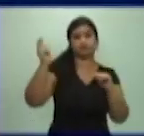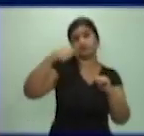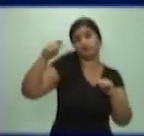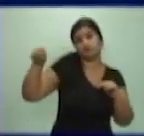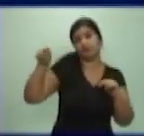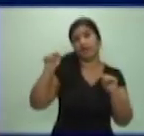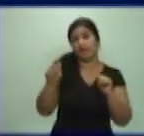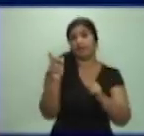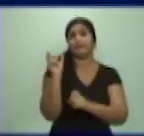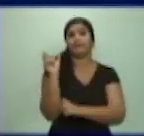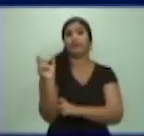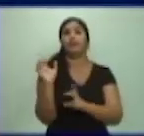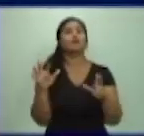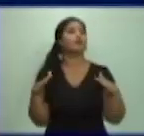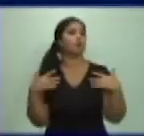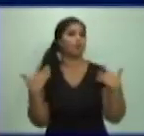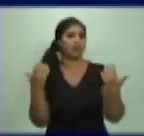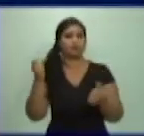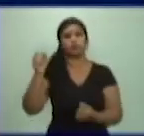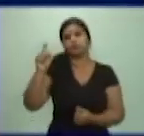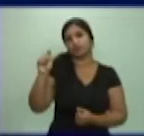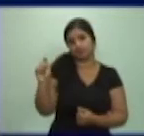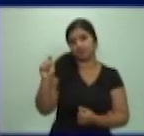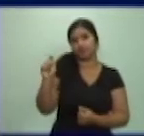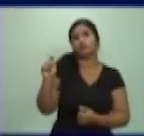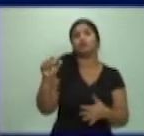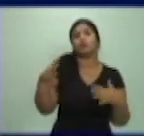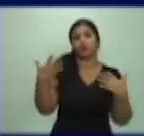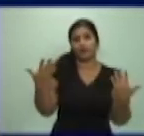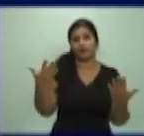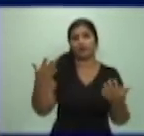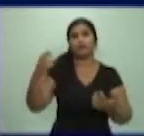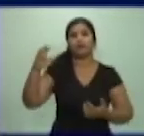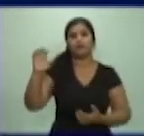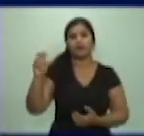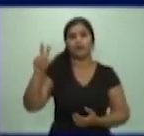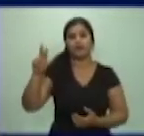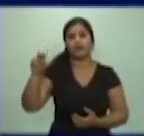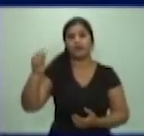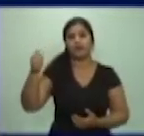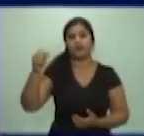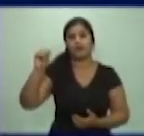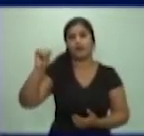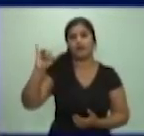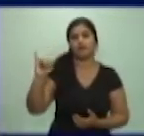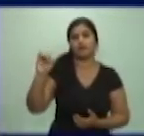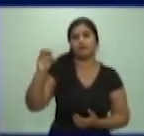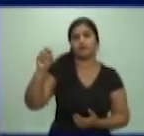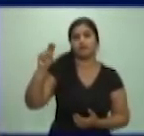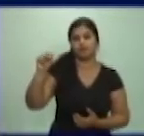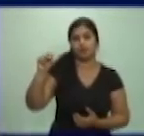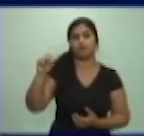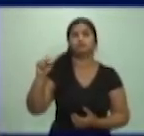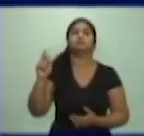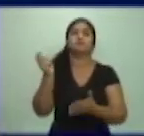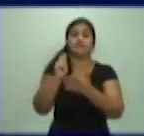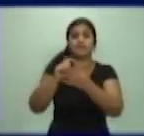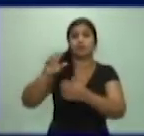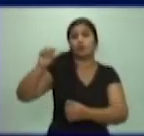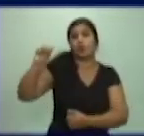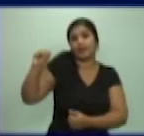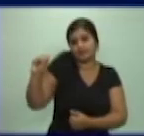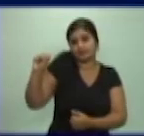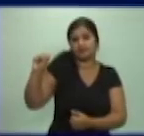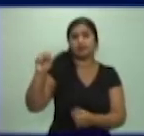del infinitivo evadir es evasión, y se escribe con S porque realmente ahí se cumple una regla ortográfica del uso de